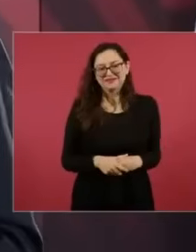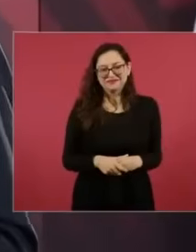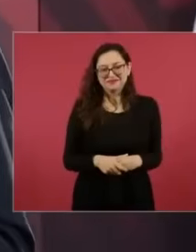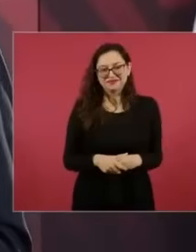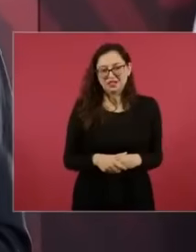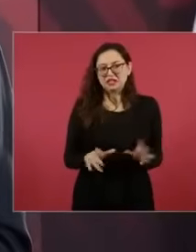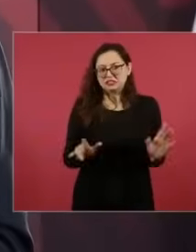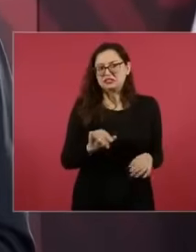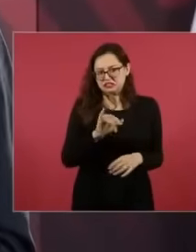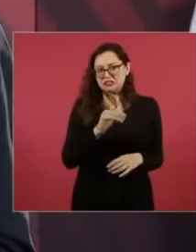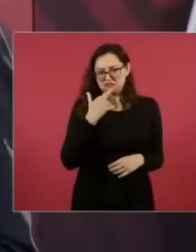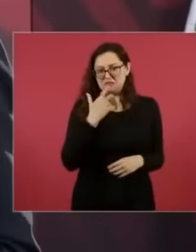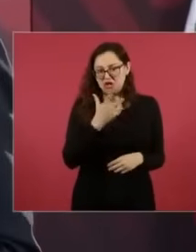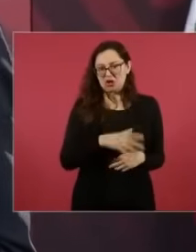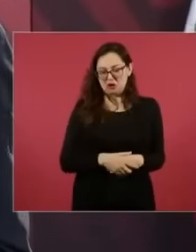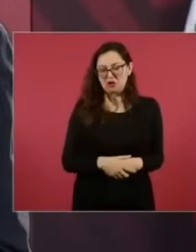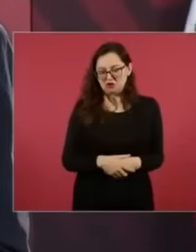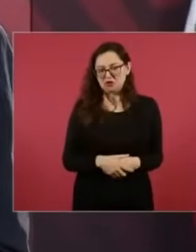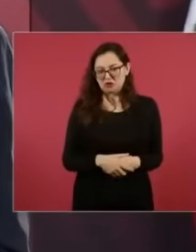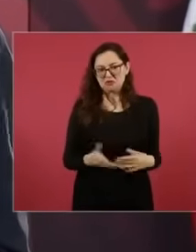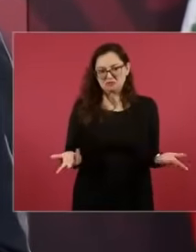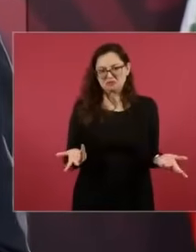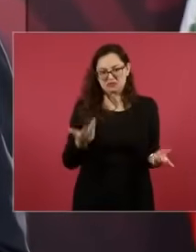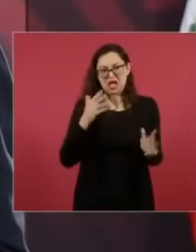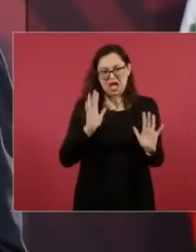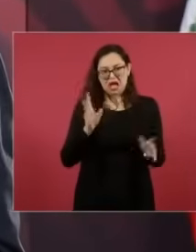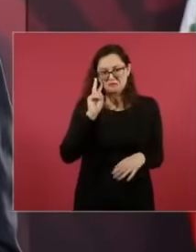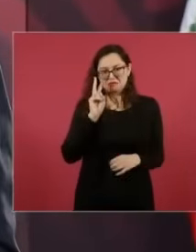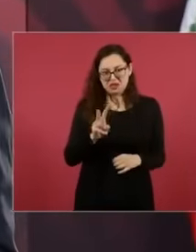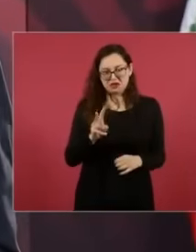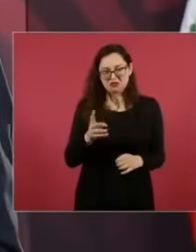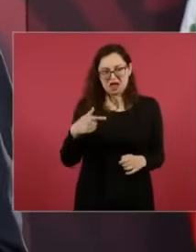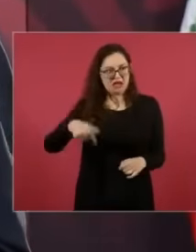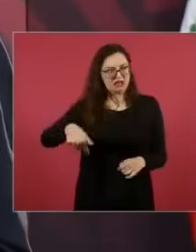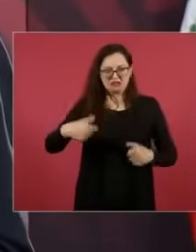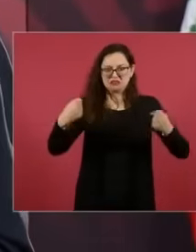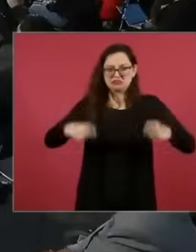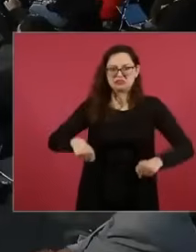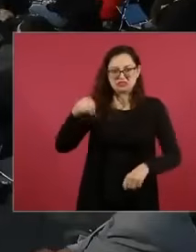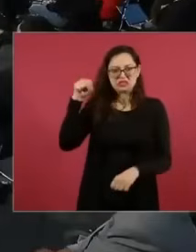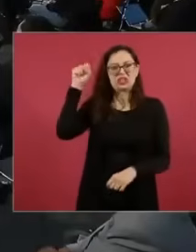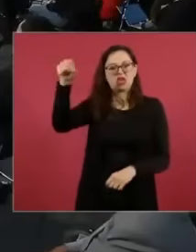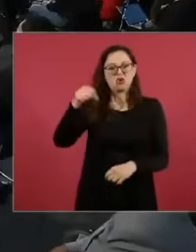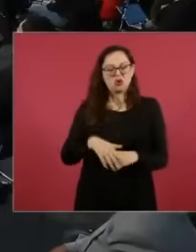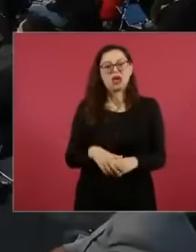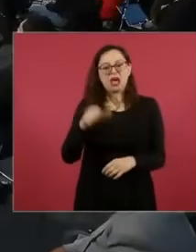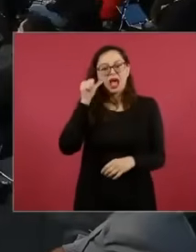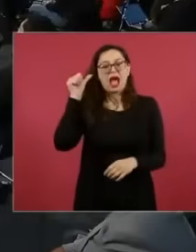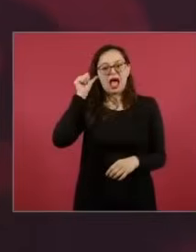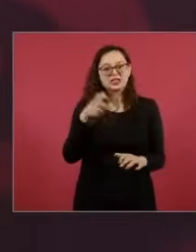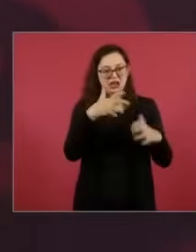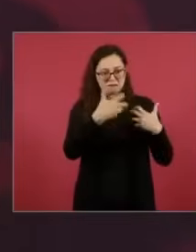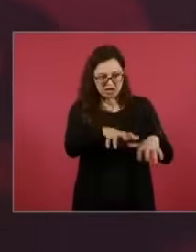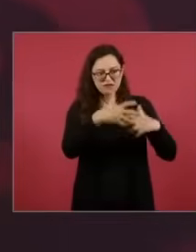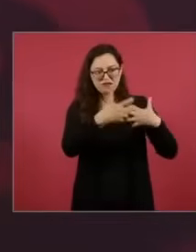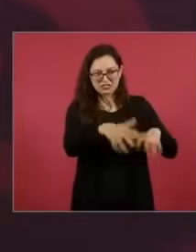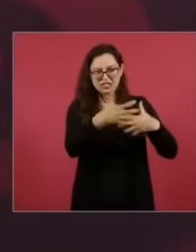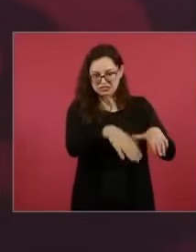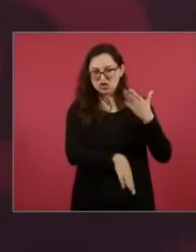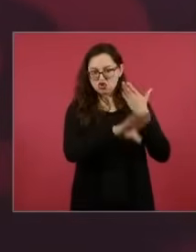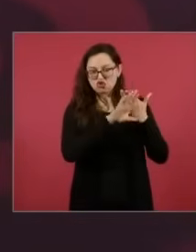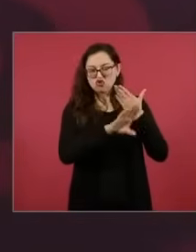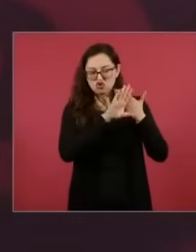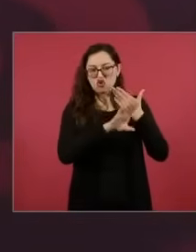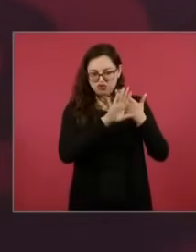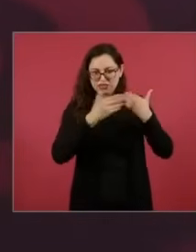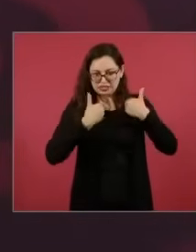somos o no somos. Así son ellos. Le rinden pleitesía y se ponen a las faldas, yo no sé cómo se llama la toga que trae el rey, pero